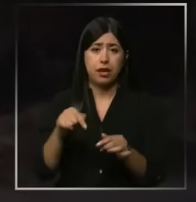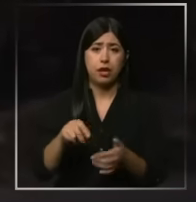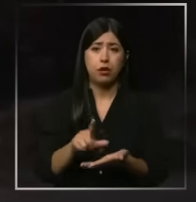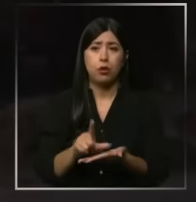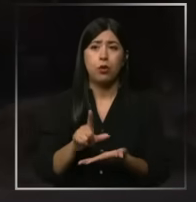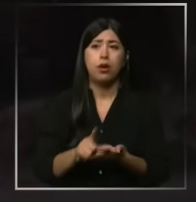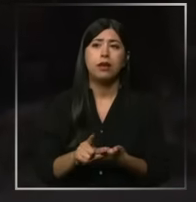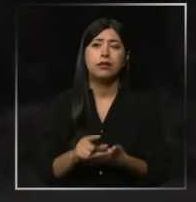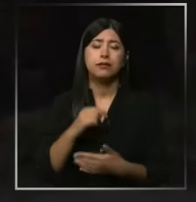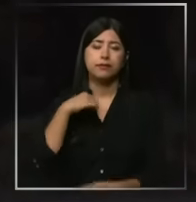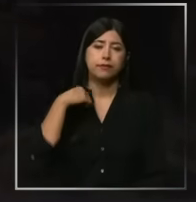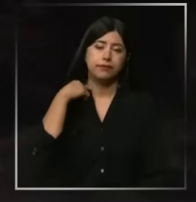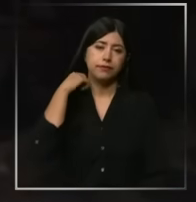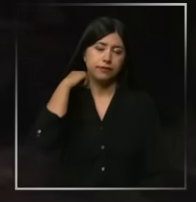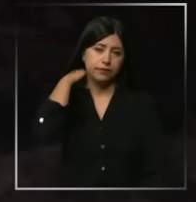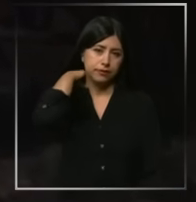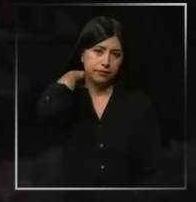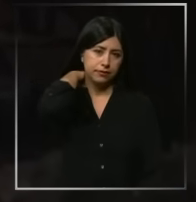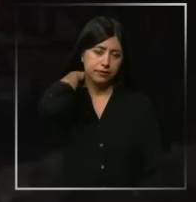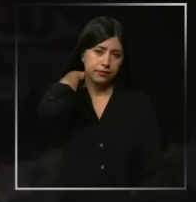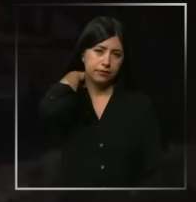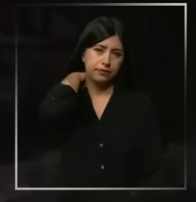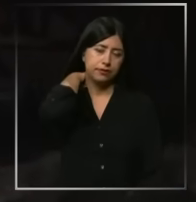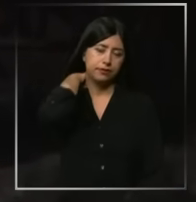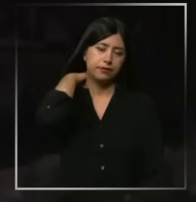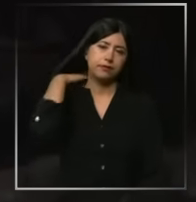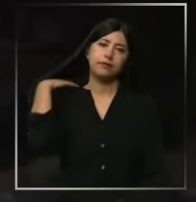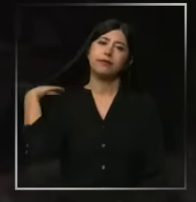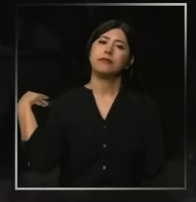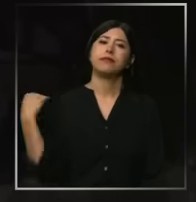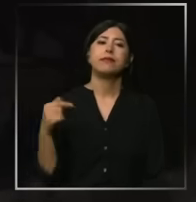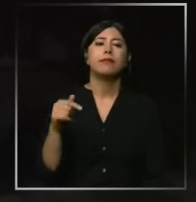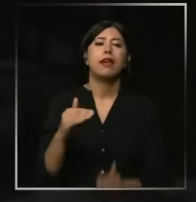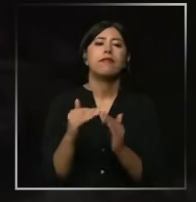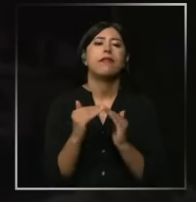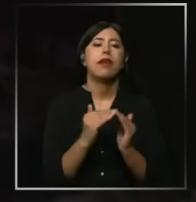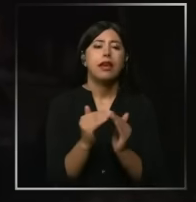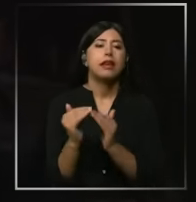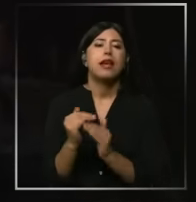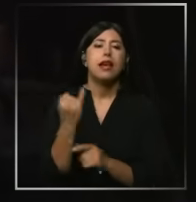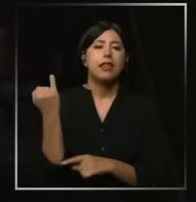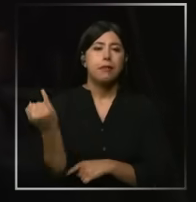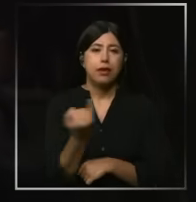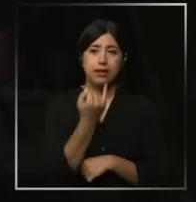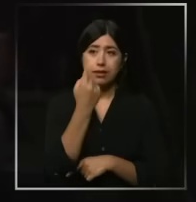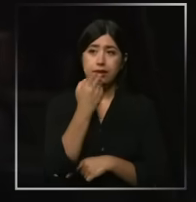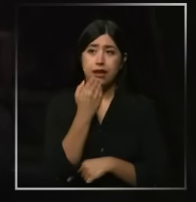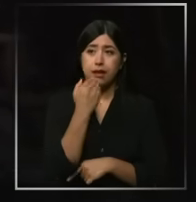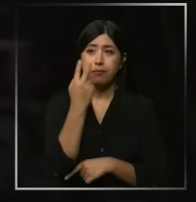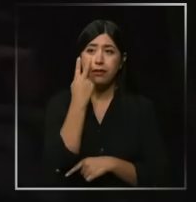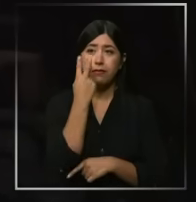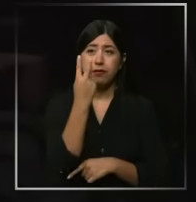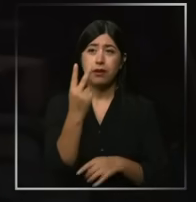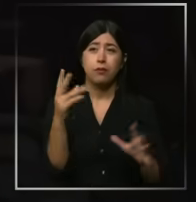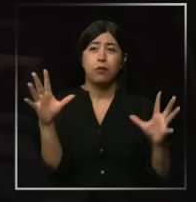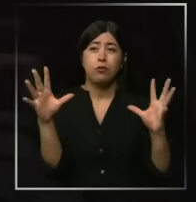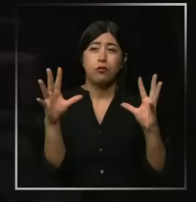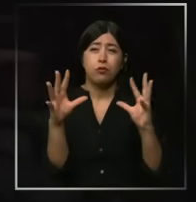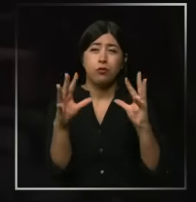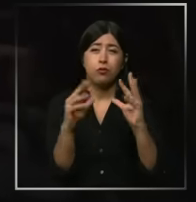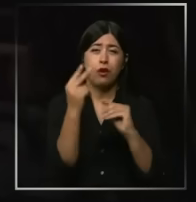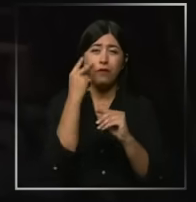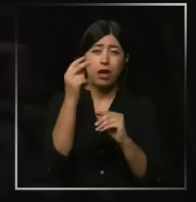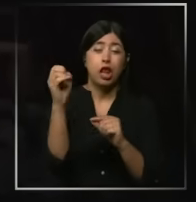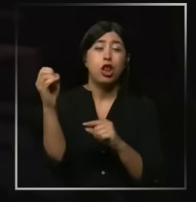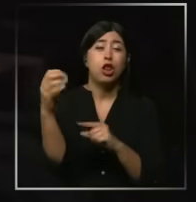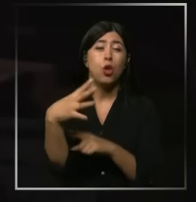y la principal salida probablemente de acá de la Villa Independencia, pero alcanzamos ahora a apreciar cómo oscurece y se alcanzan a